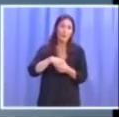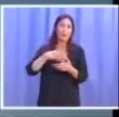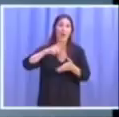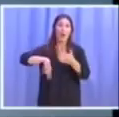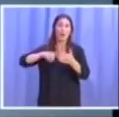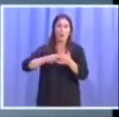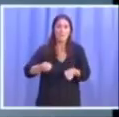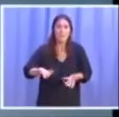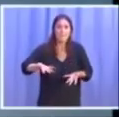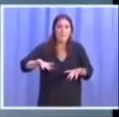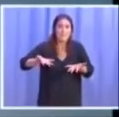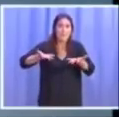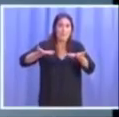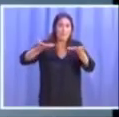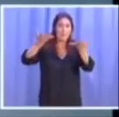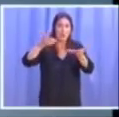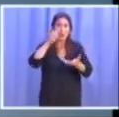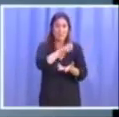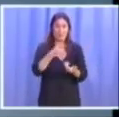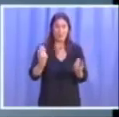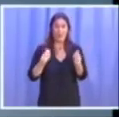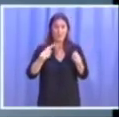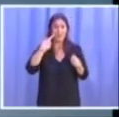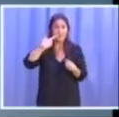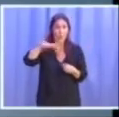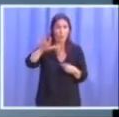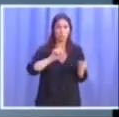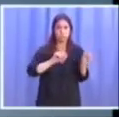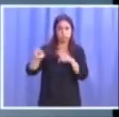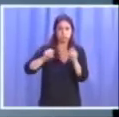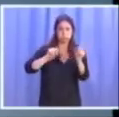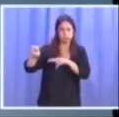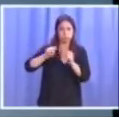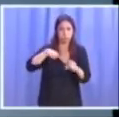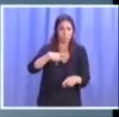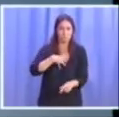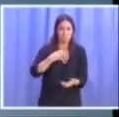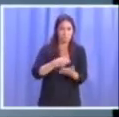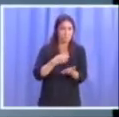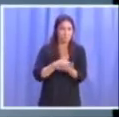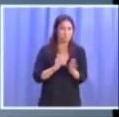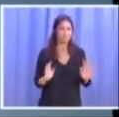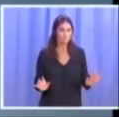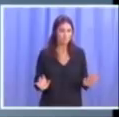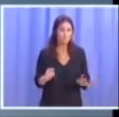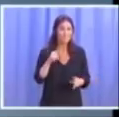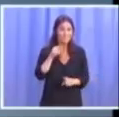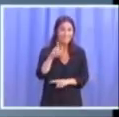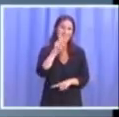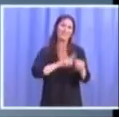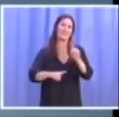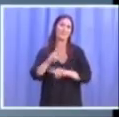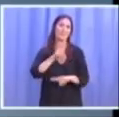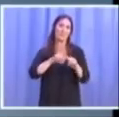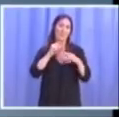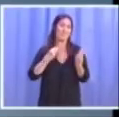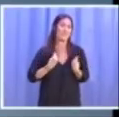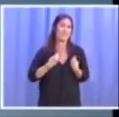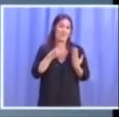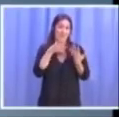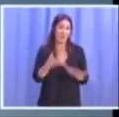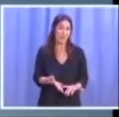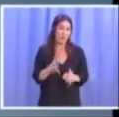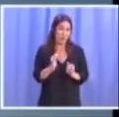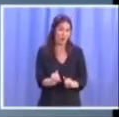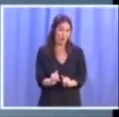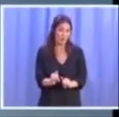alquileres a los residentes y también al comercio tradicional. Esos son los desahucios que se están produciendo y ese es el problema de vivienda que tenemos, señor Pérez, no